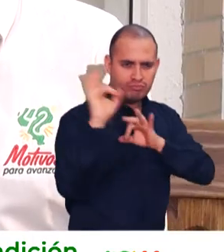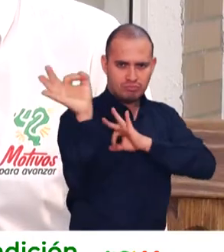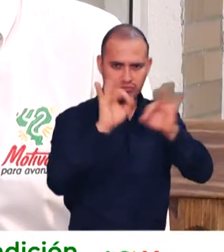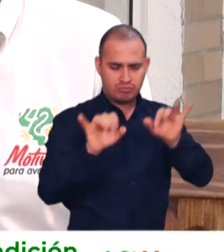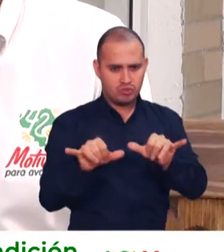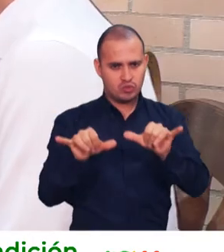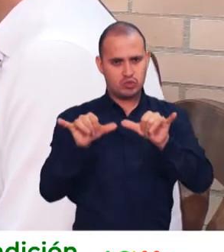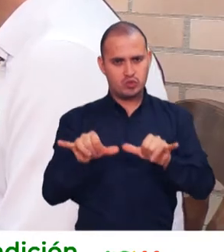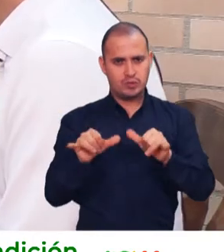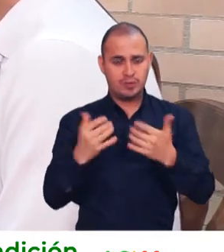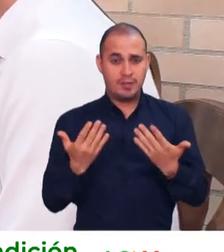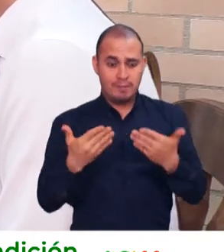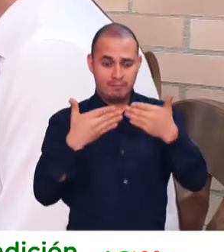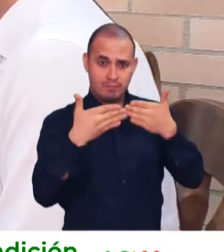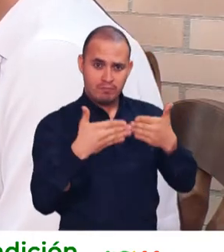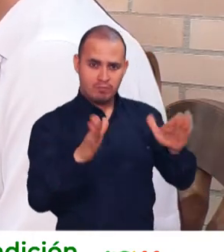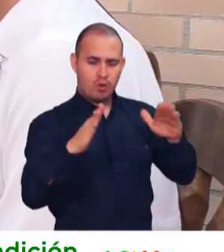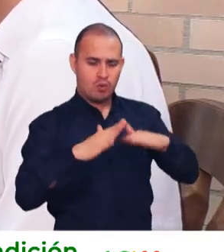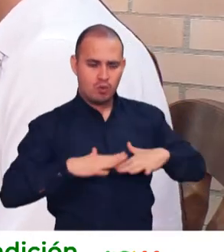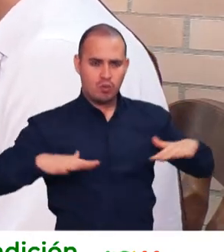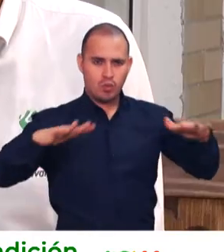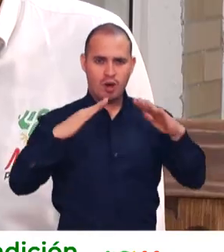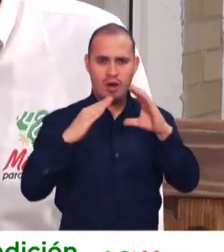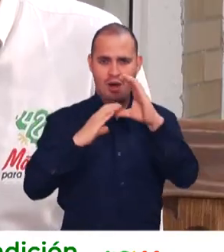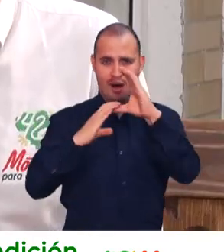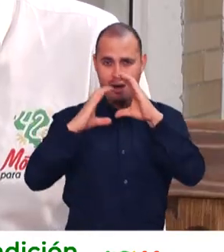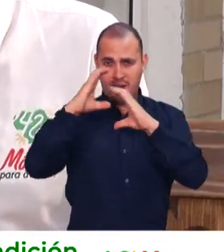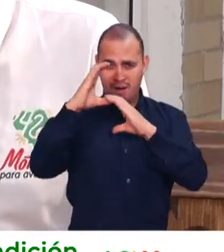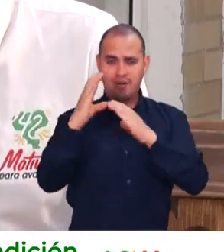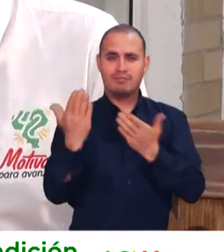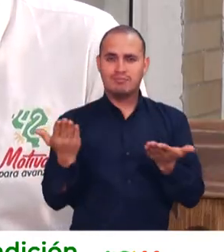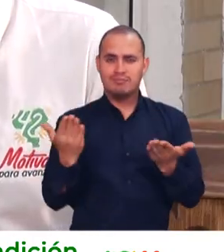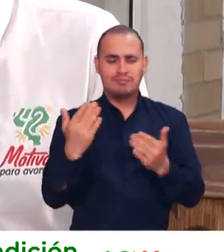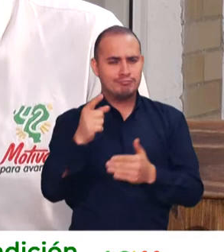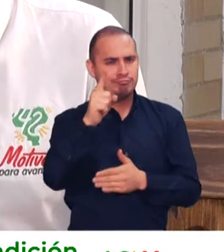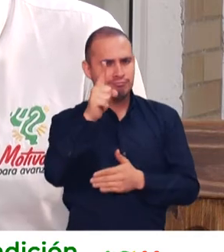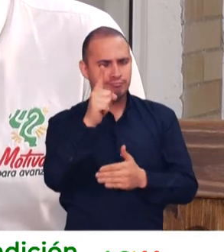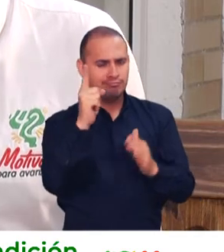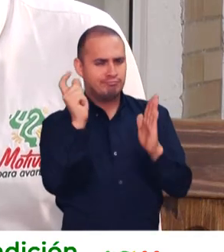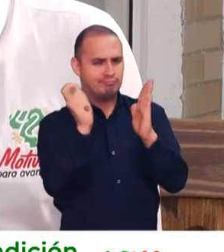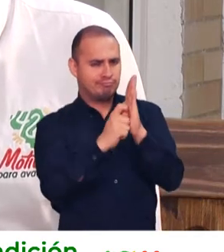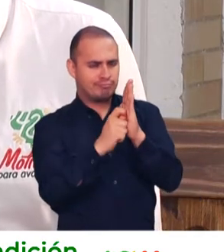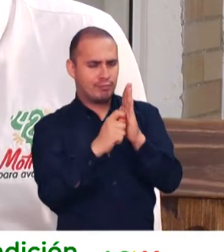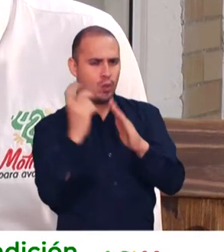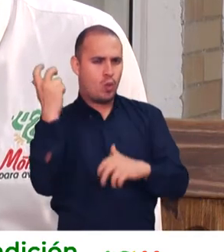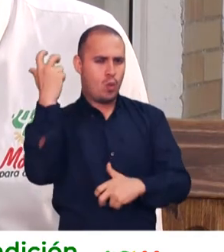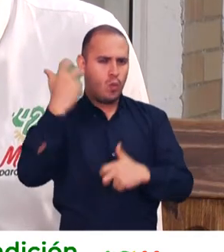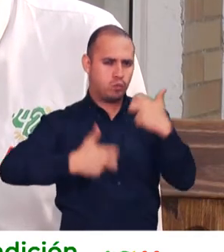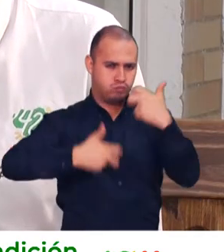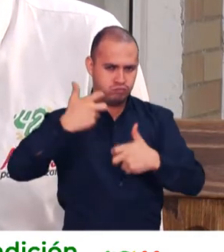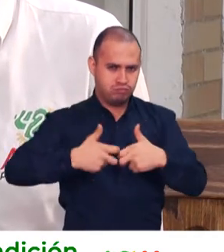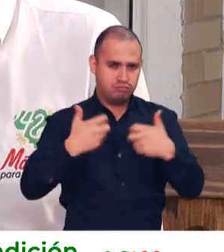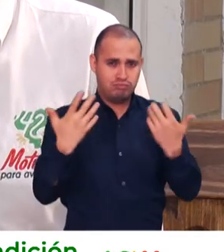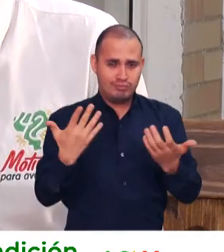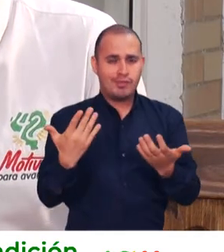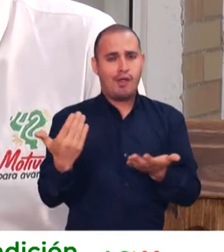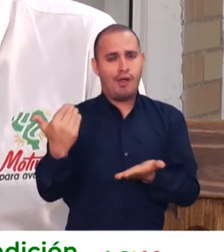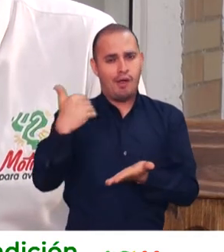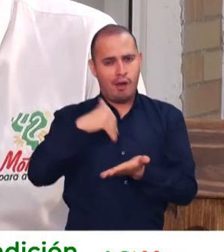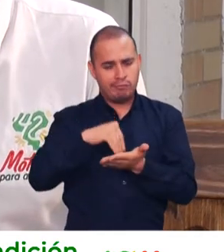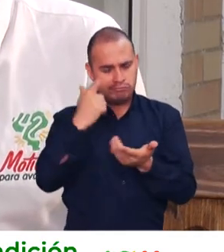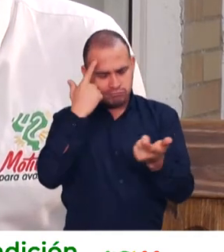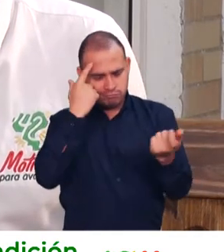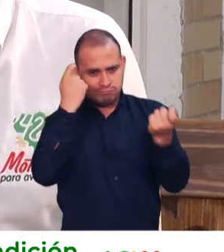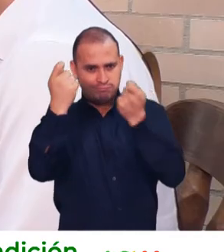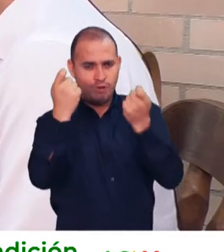una sostenibilidad. Reactivar el Cauca. Pero hay unas inconvenientes que tenemos dentro de esa reactivación y es que nos tenemos que